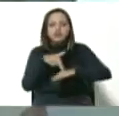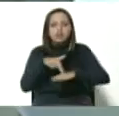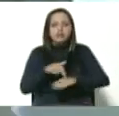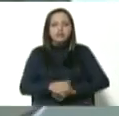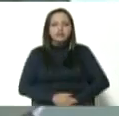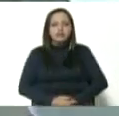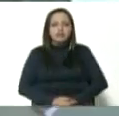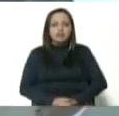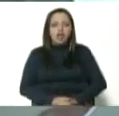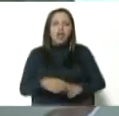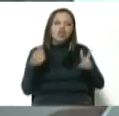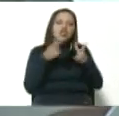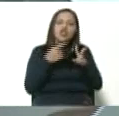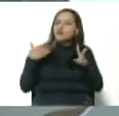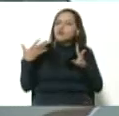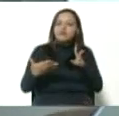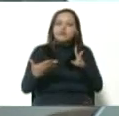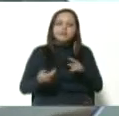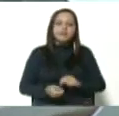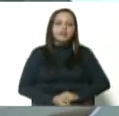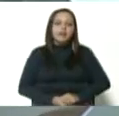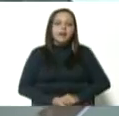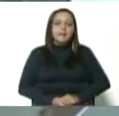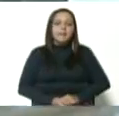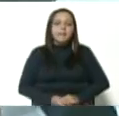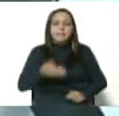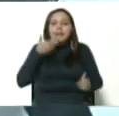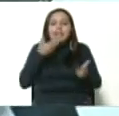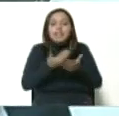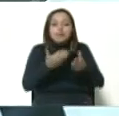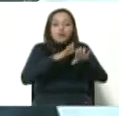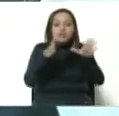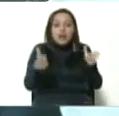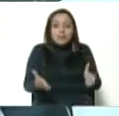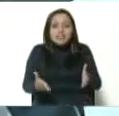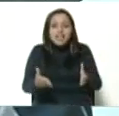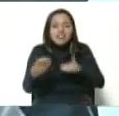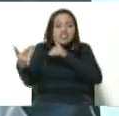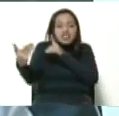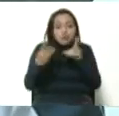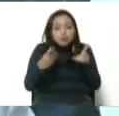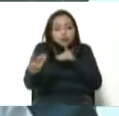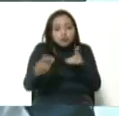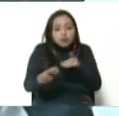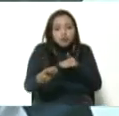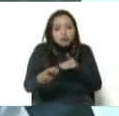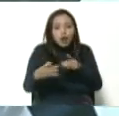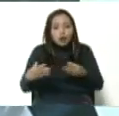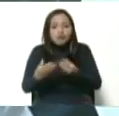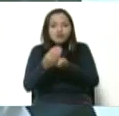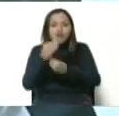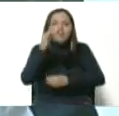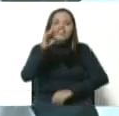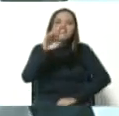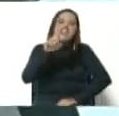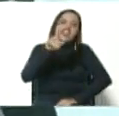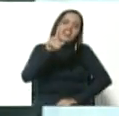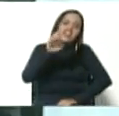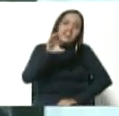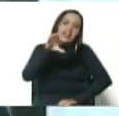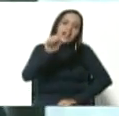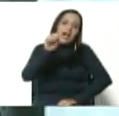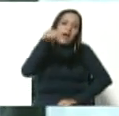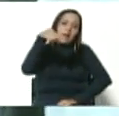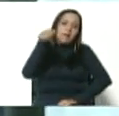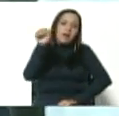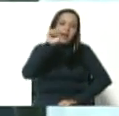permanente. Dos, pedimos una mesa de discusión con los FEDECÁMARAS y con los empresarios para discutir ¿qué?